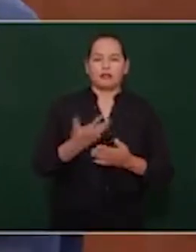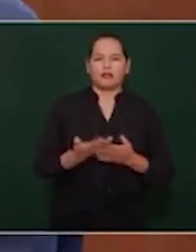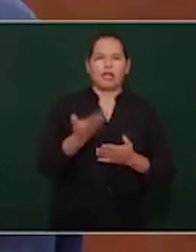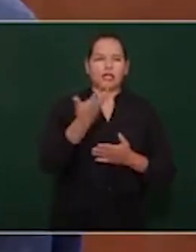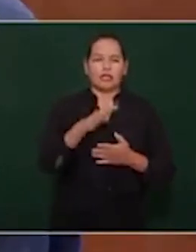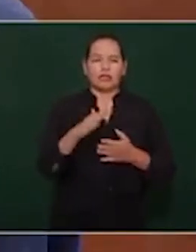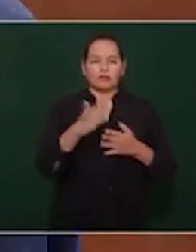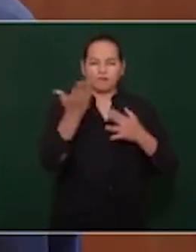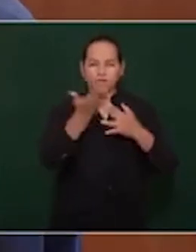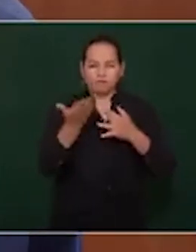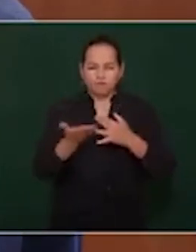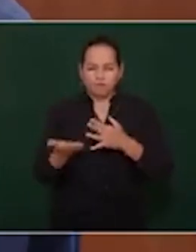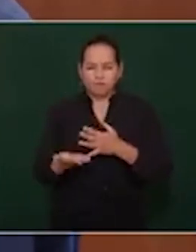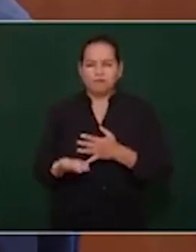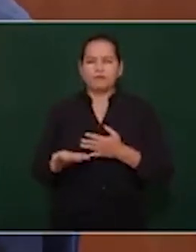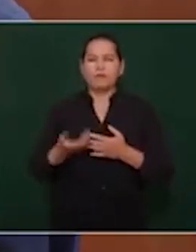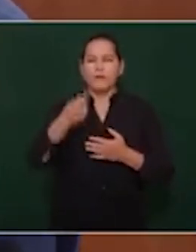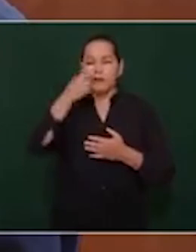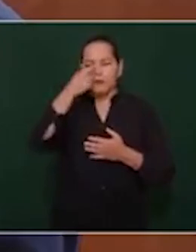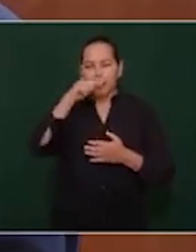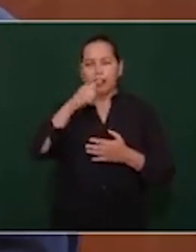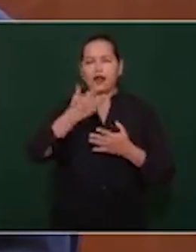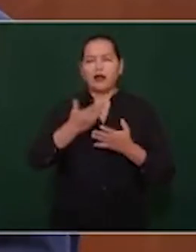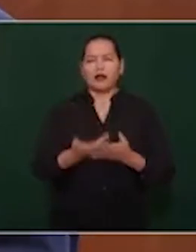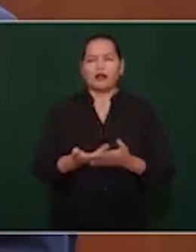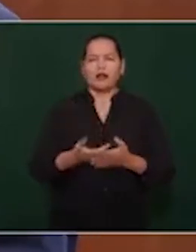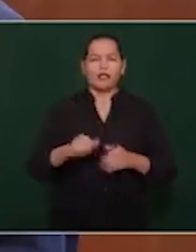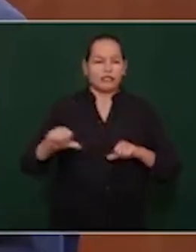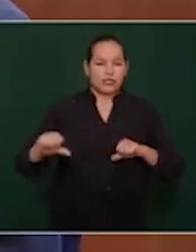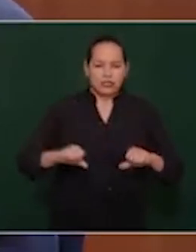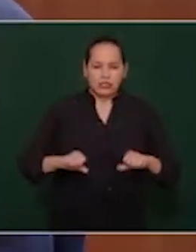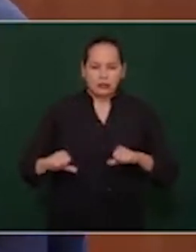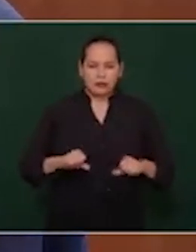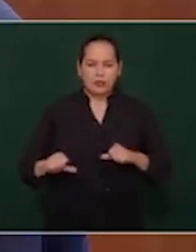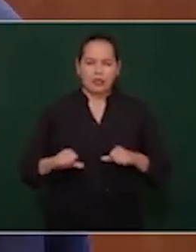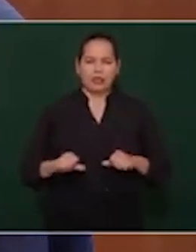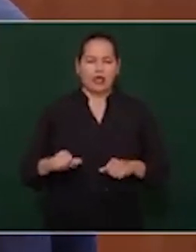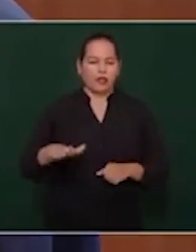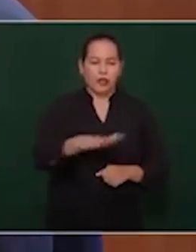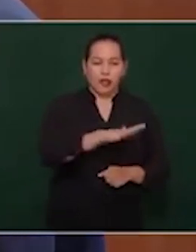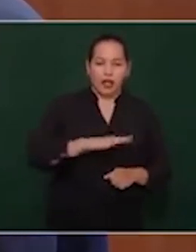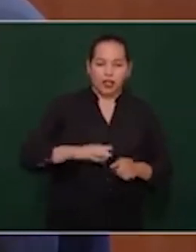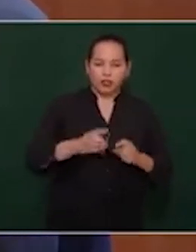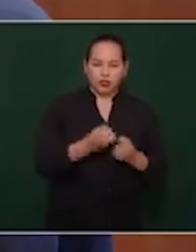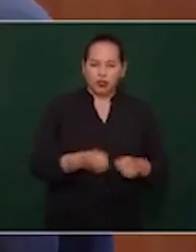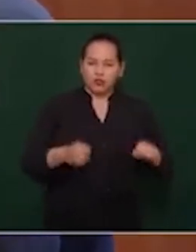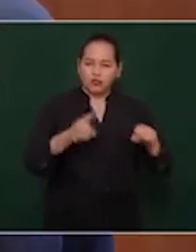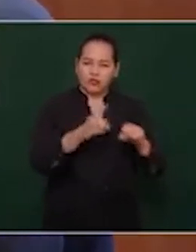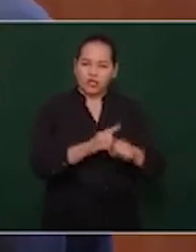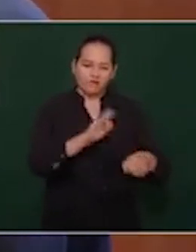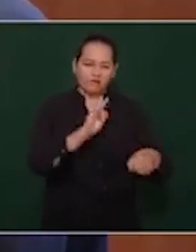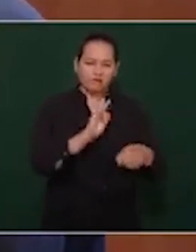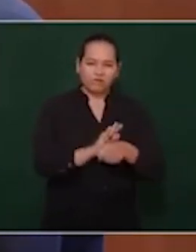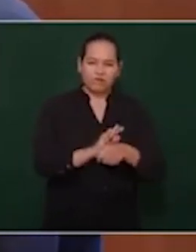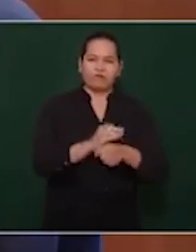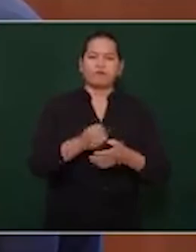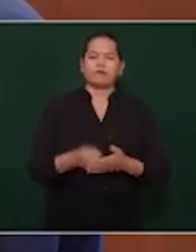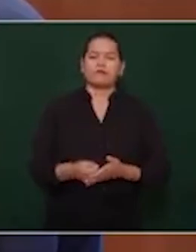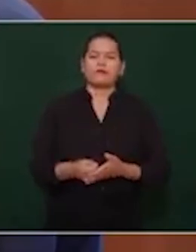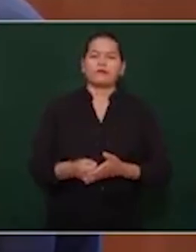realizar esa actividad en beneficio de la sociedad en cuanto a seguridad pública. Las